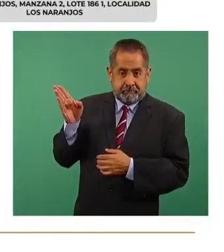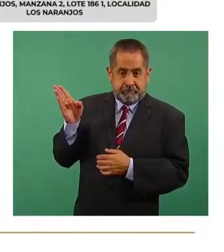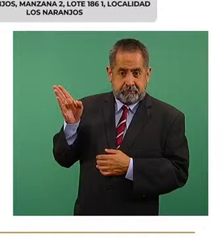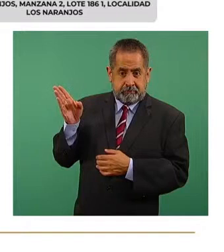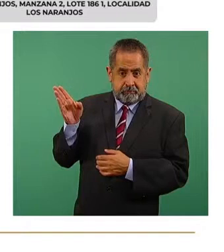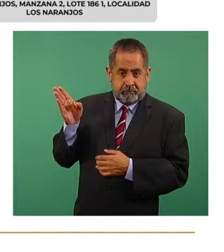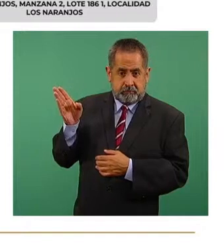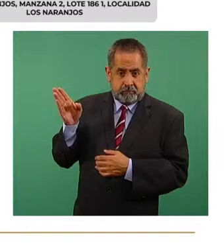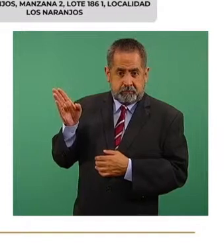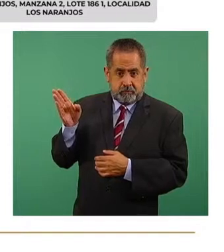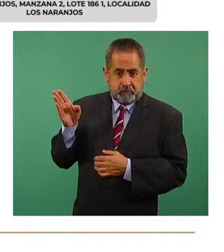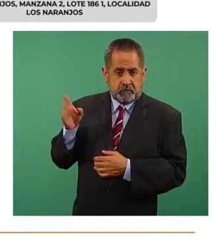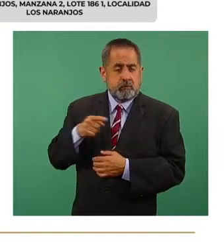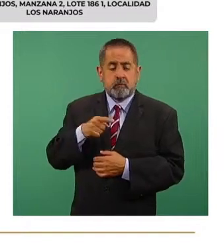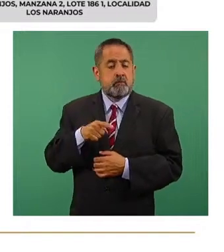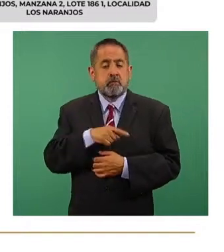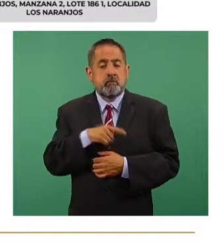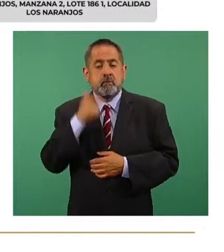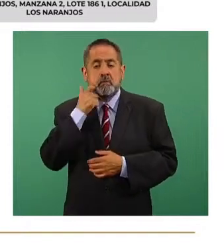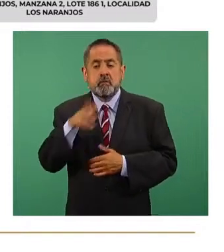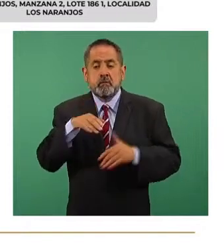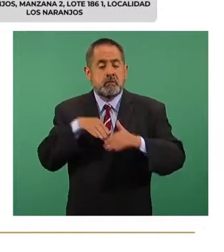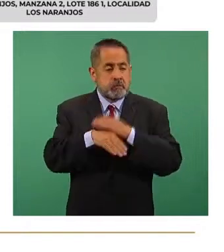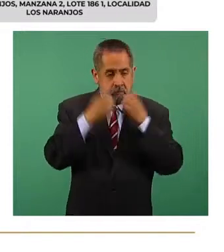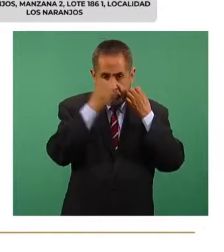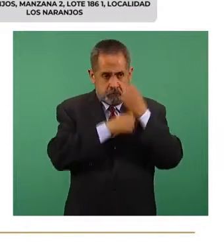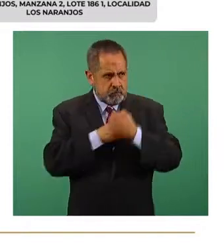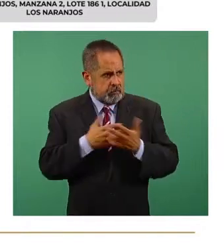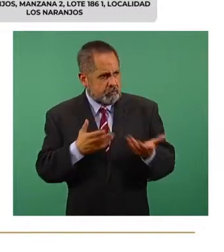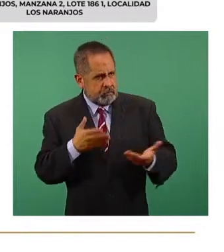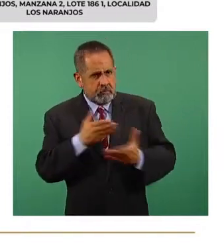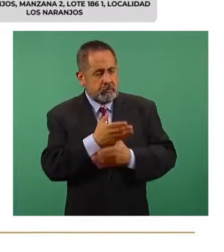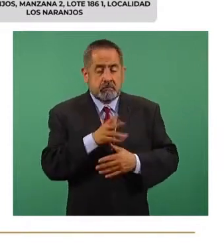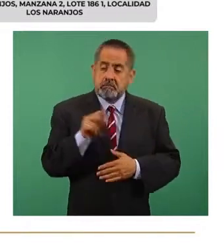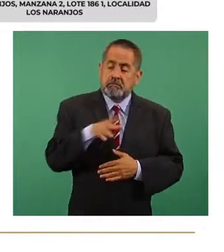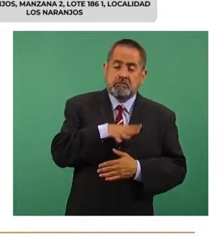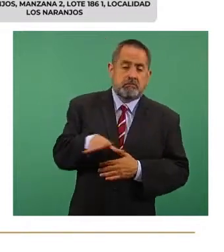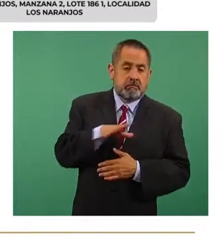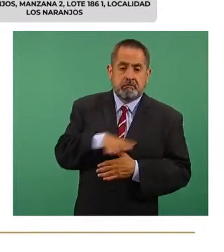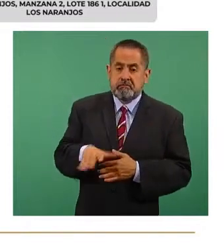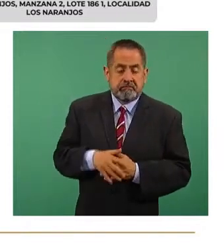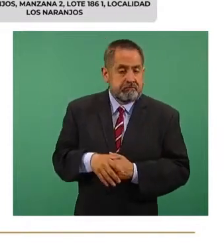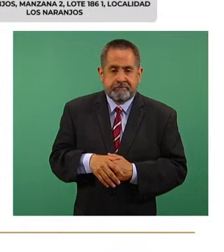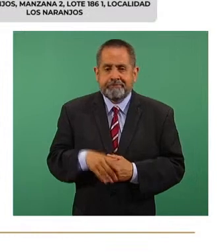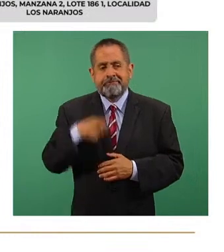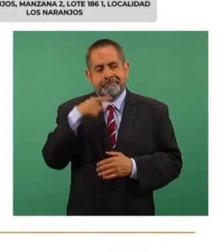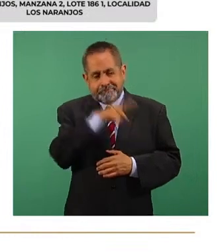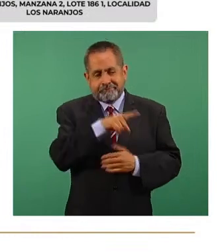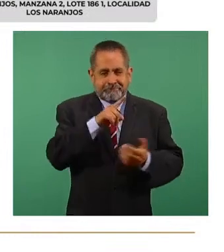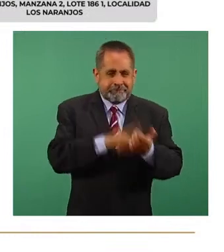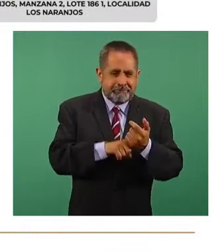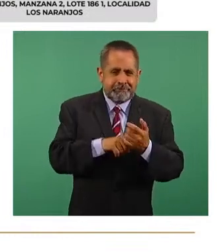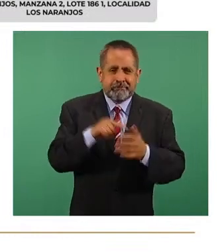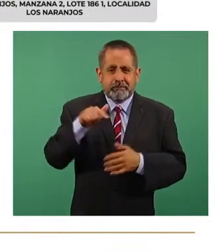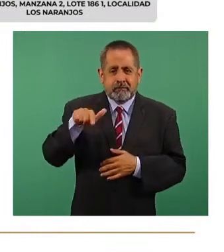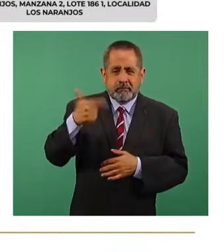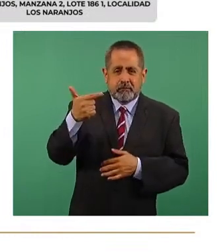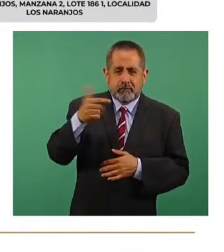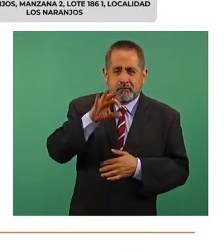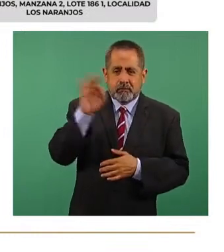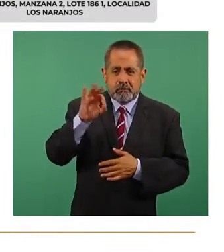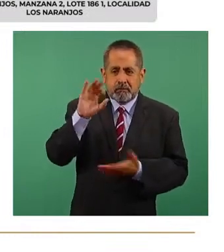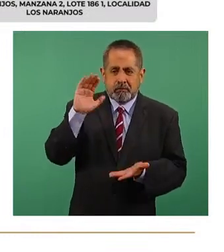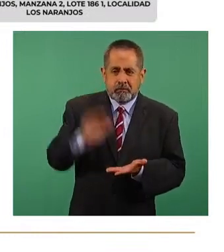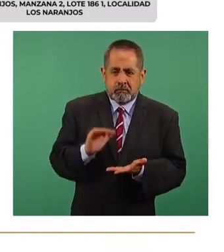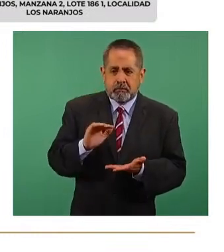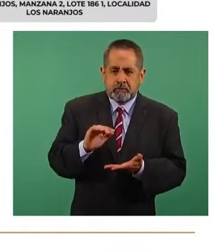Cozamalapan de Carpio, Veracruz. Estos señores estaban dando 12%